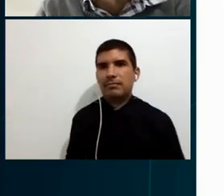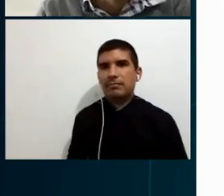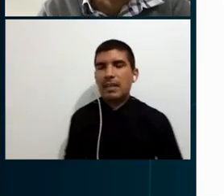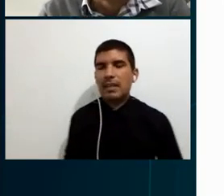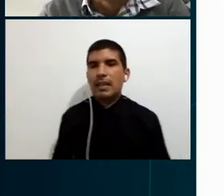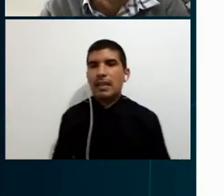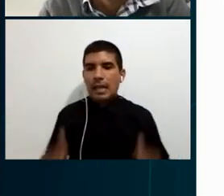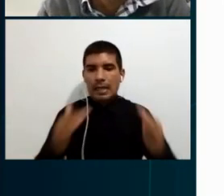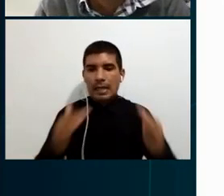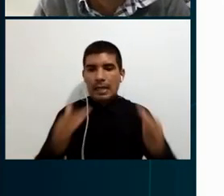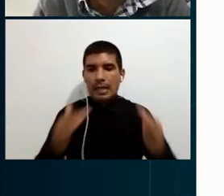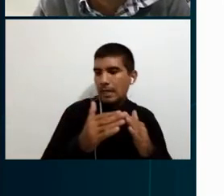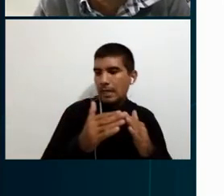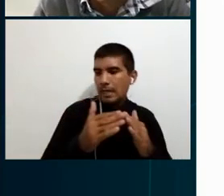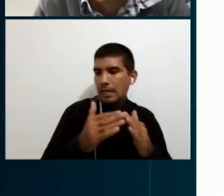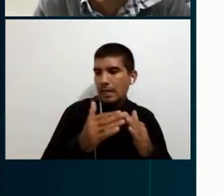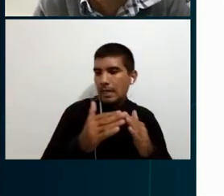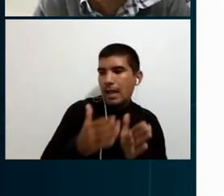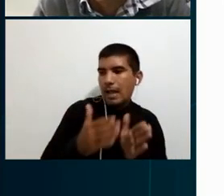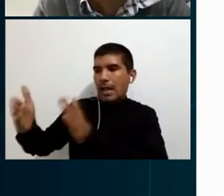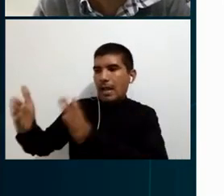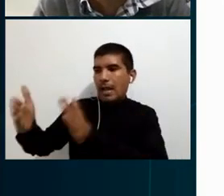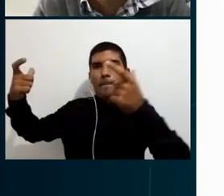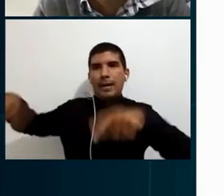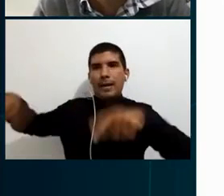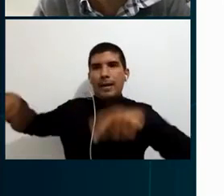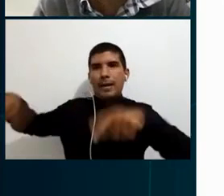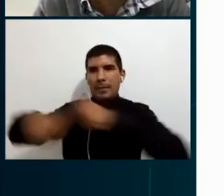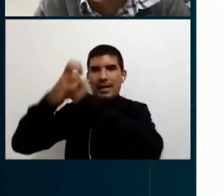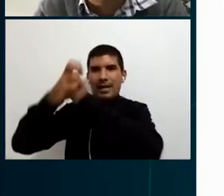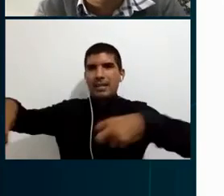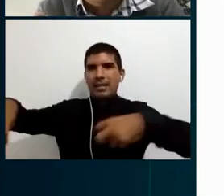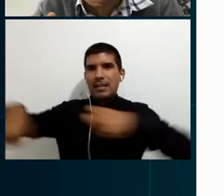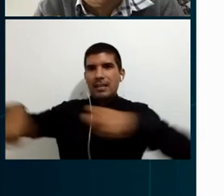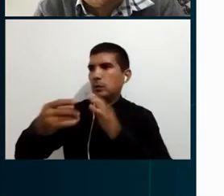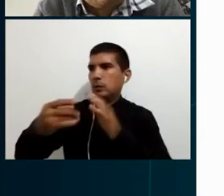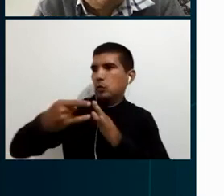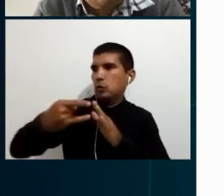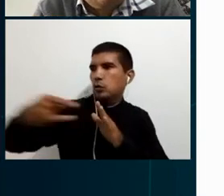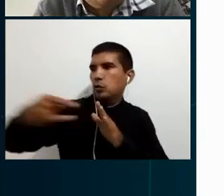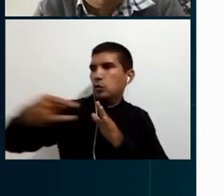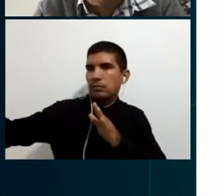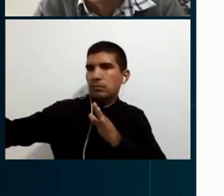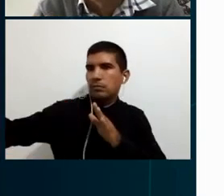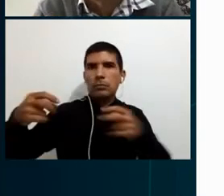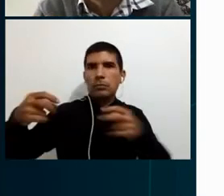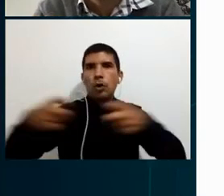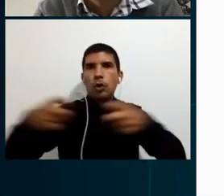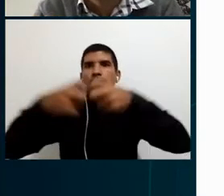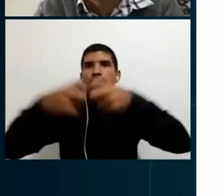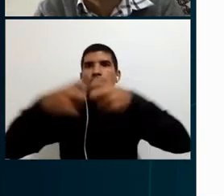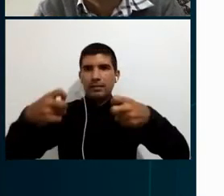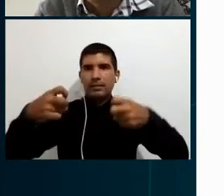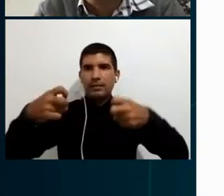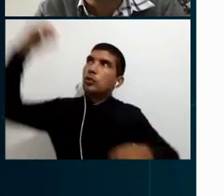llegan muchas personas, es como un estudio de grabación, un estudio de arte. Entonces ahí tenemos paneles